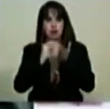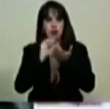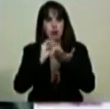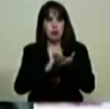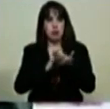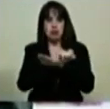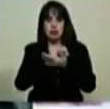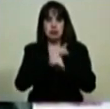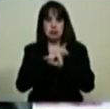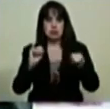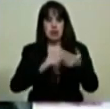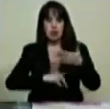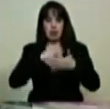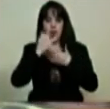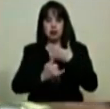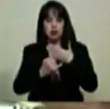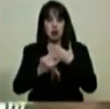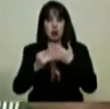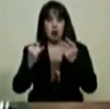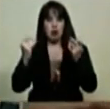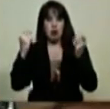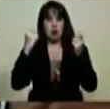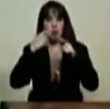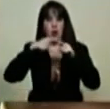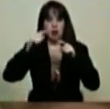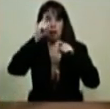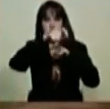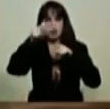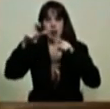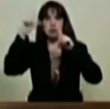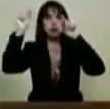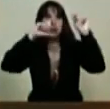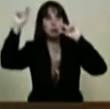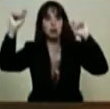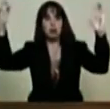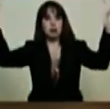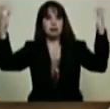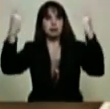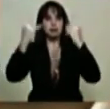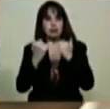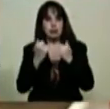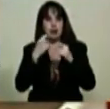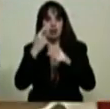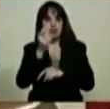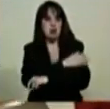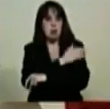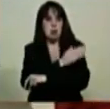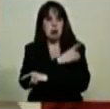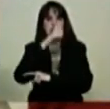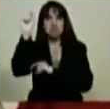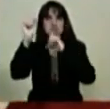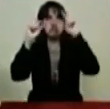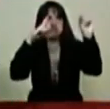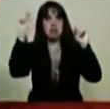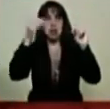y ahí decenas centenares de jóvenes que se fueron con el ofrecimiento falso de la derecha de que se